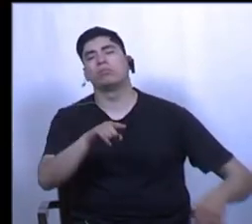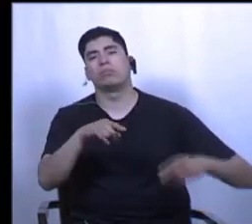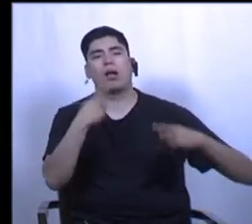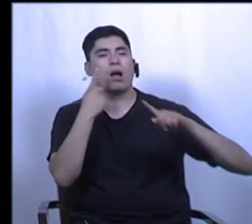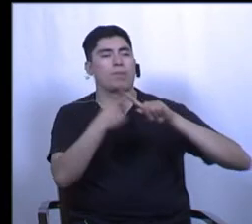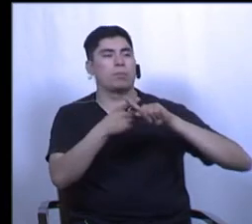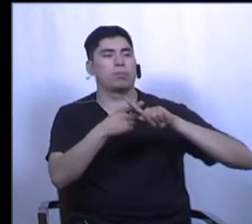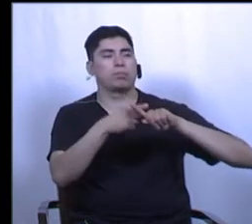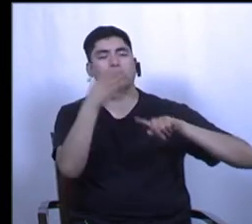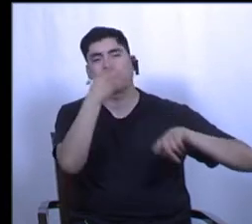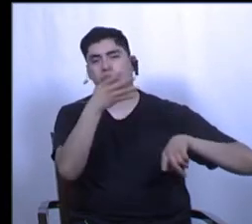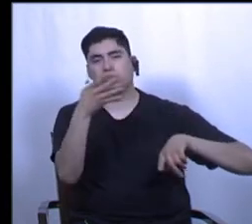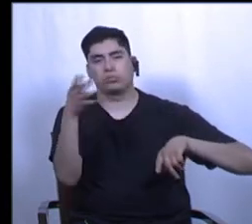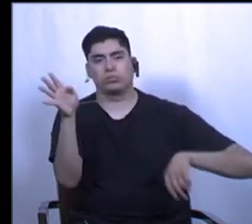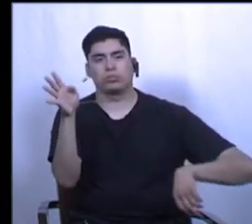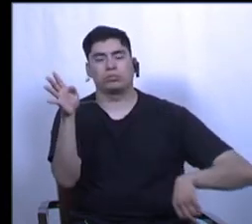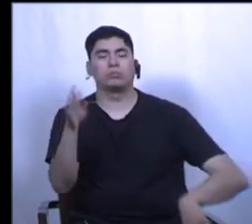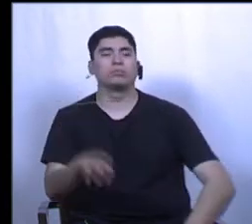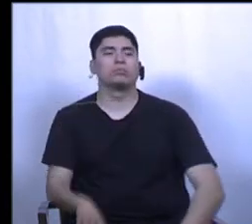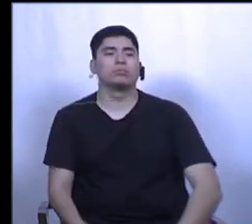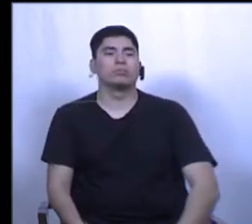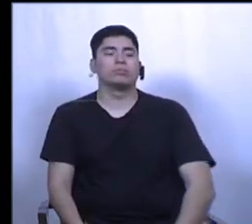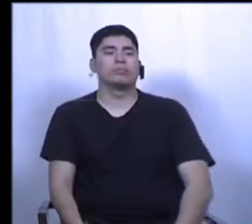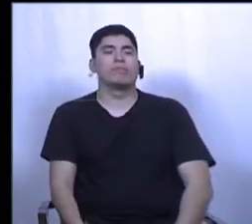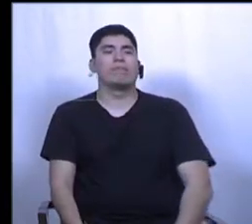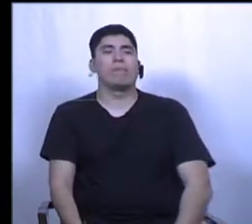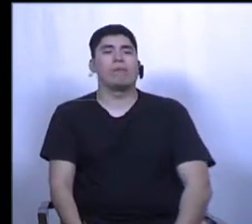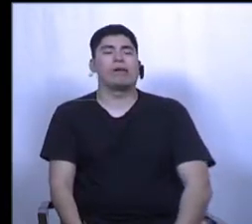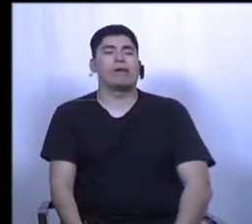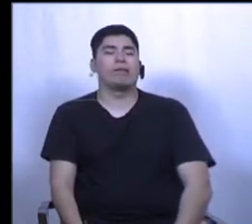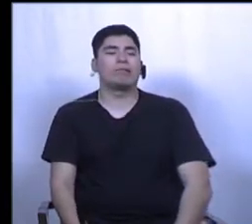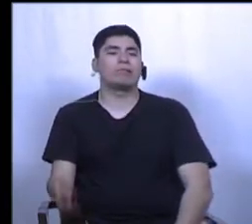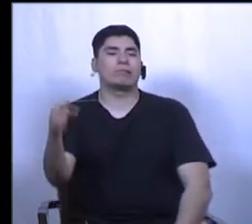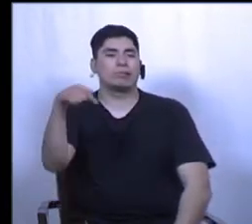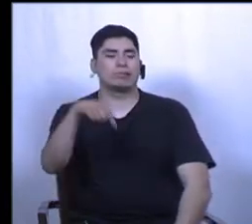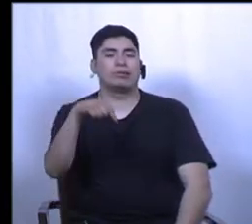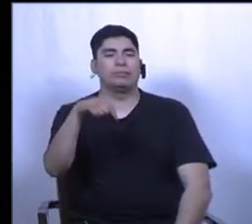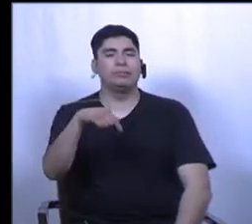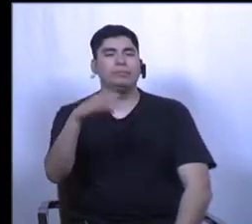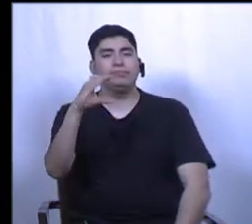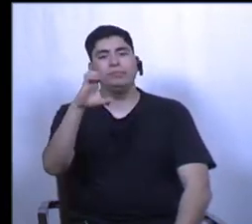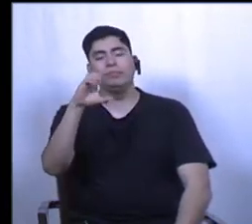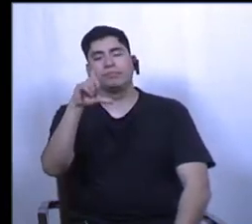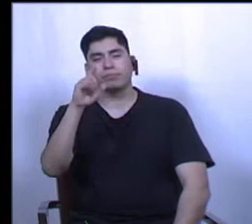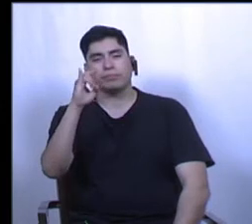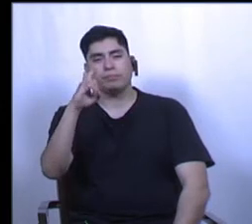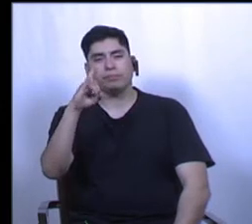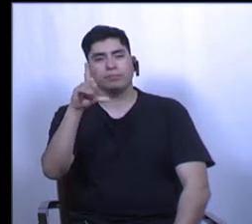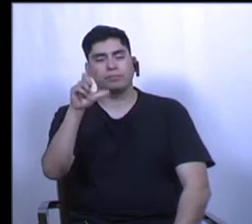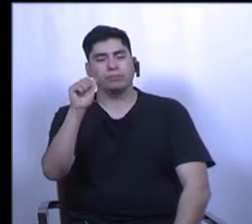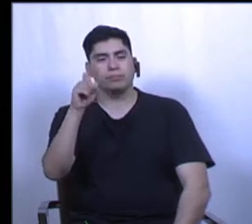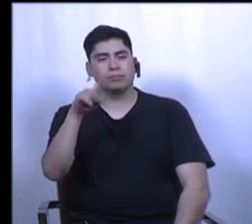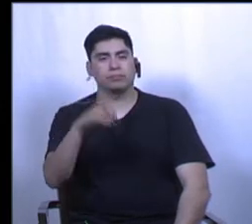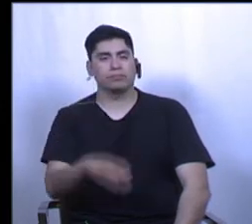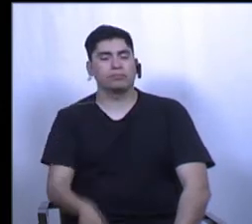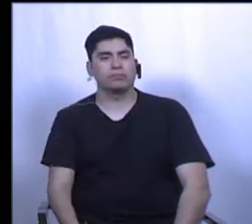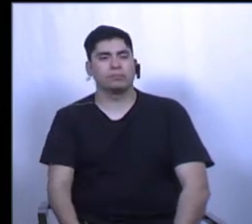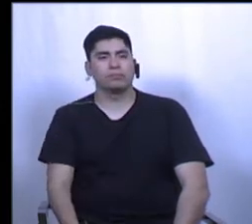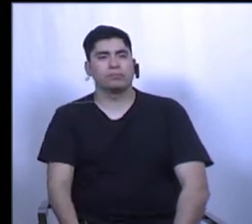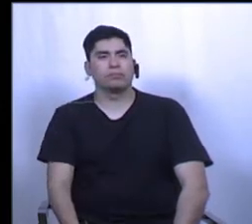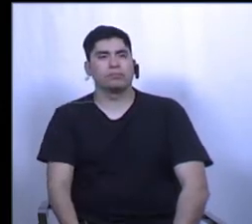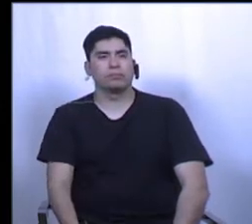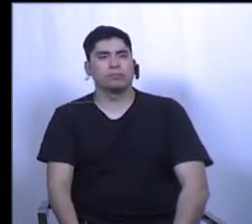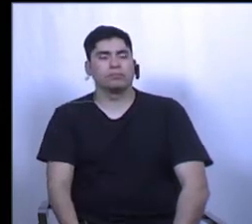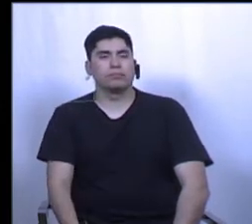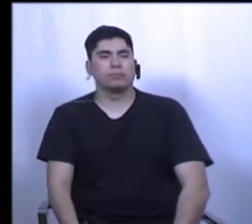no por minutos, por semanas. Estas son células de enfermedades que muestran